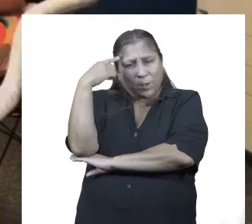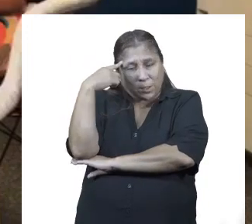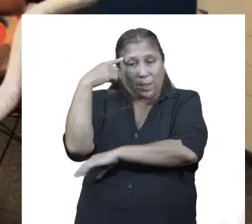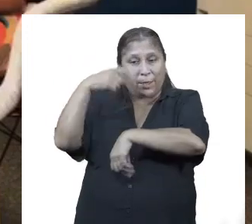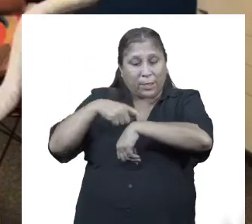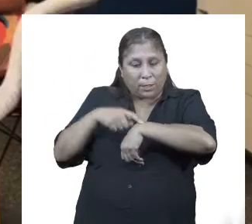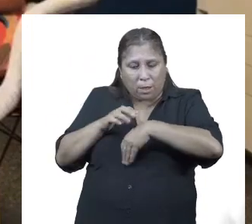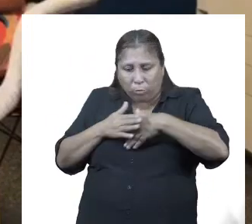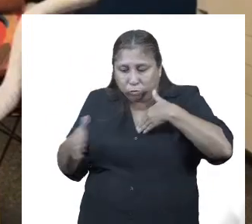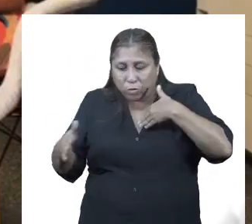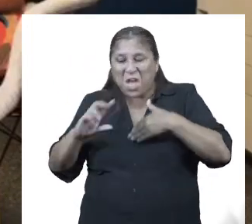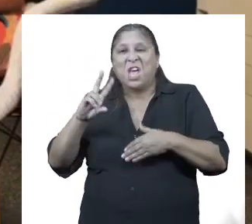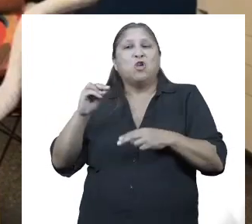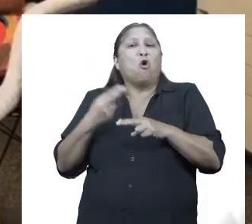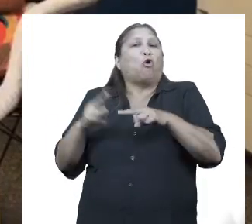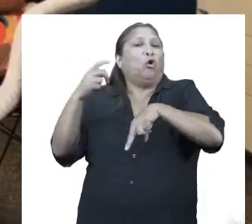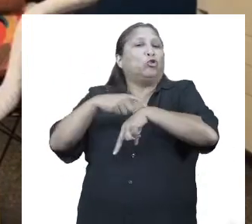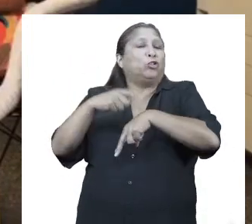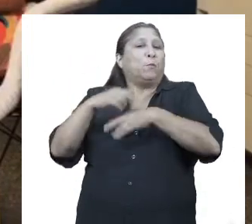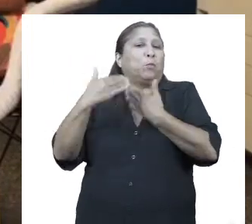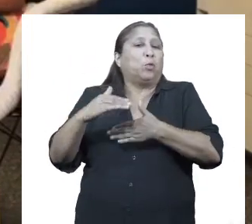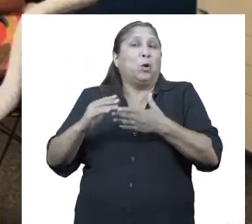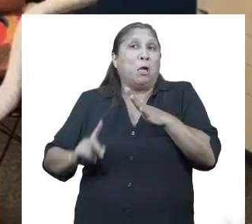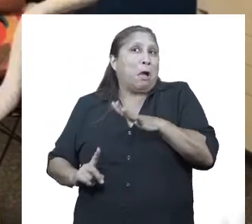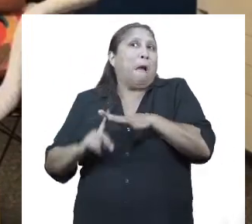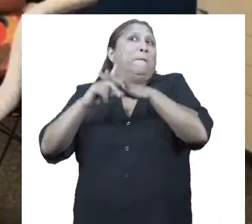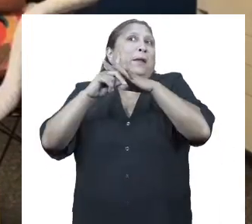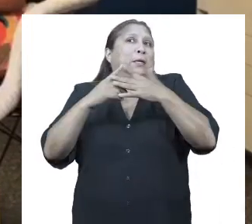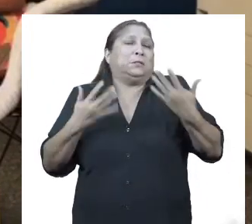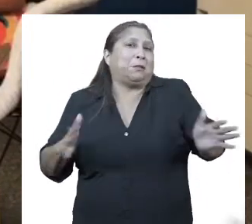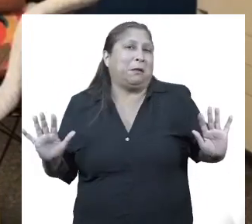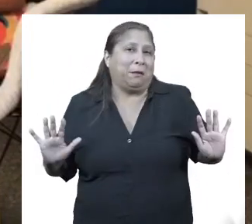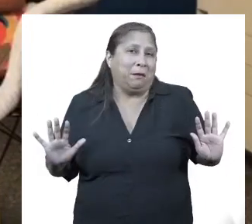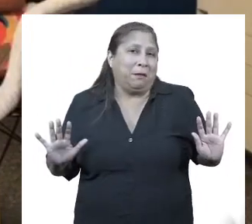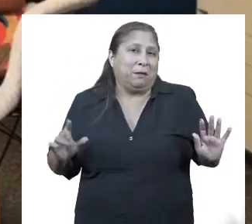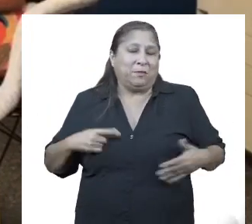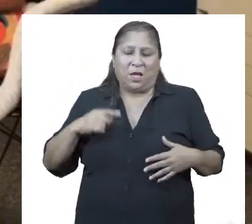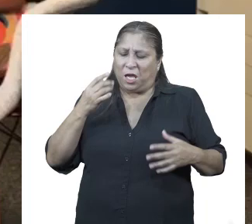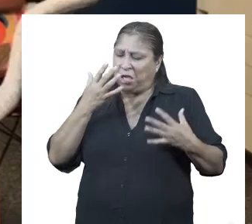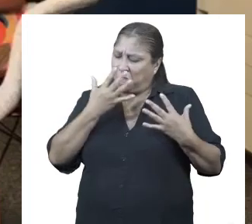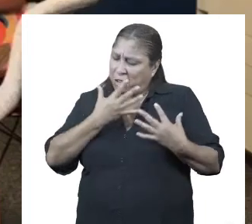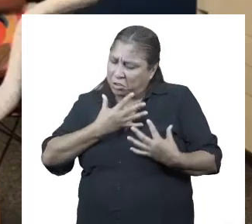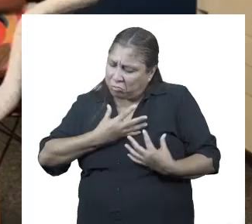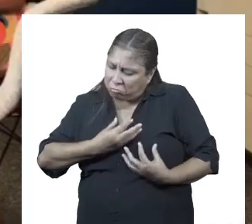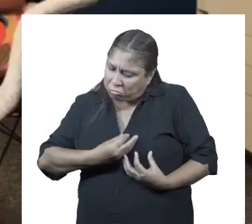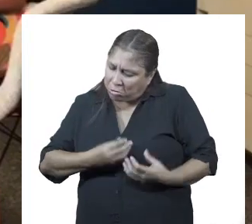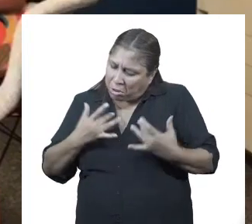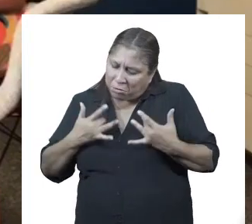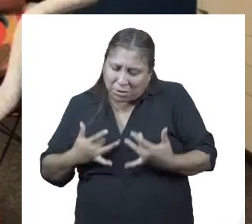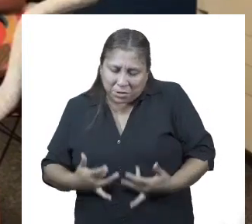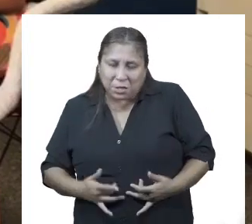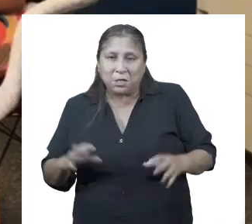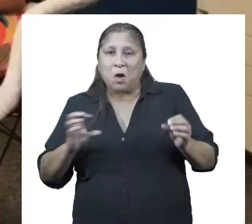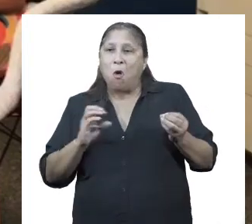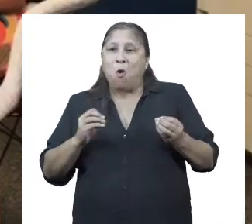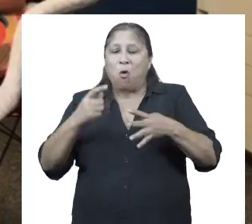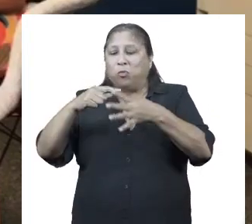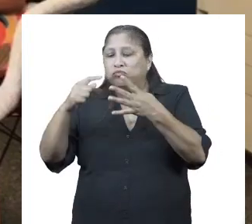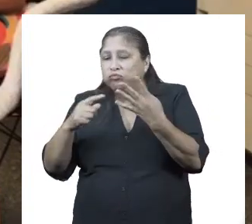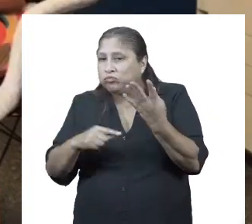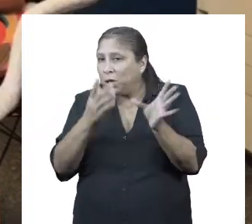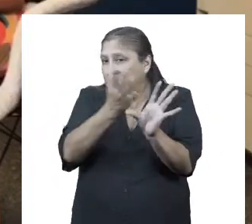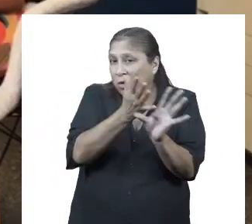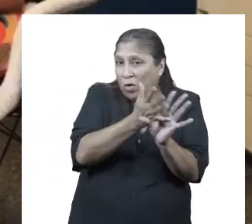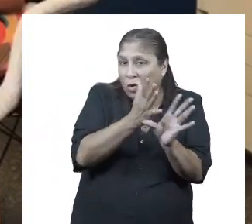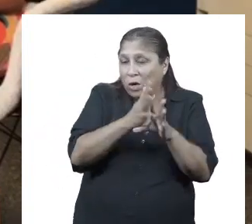meditada en el tiempo y que no sea algo transitorio, ¿no?, producto de una situación, por ejemplo, de tristeza o qué sé yo, ¿no?, claro, de variables